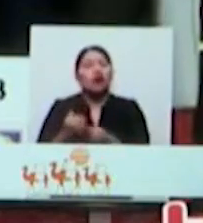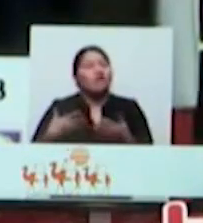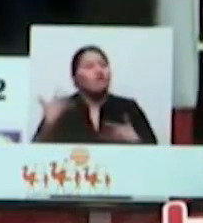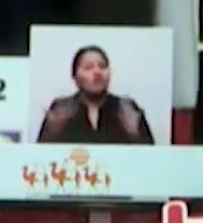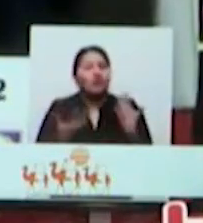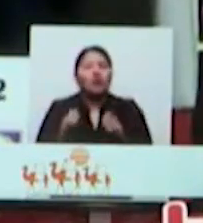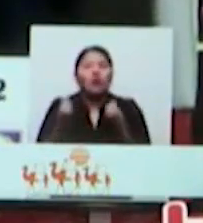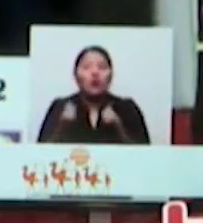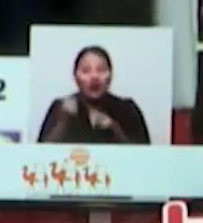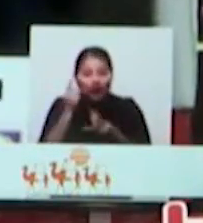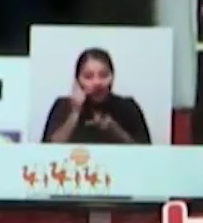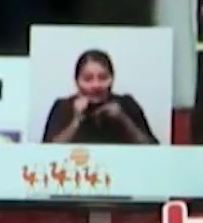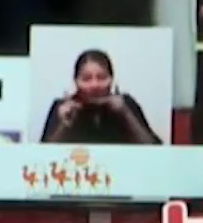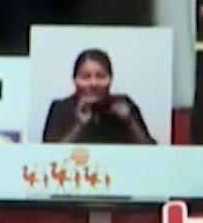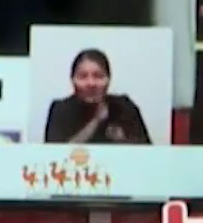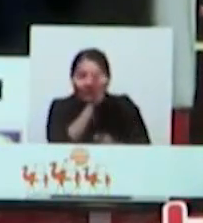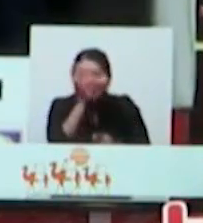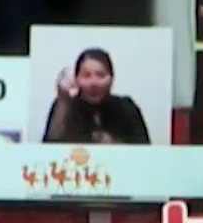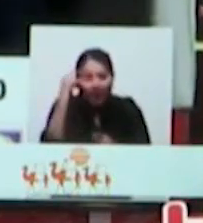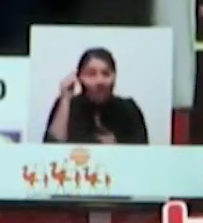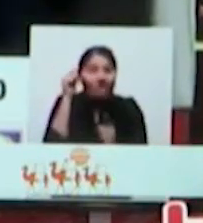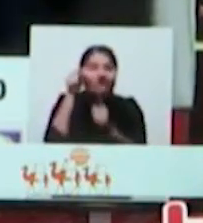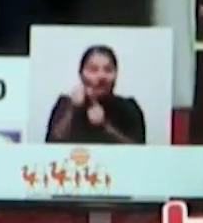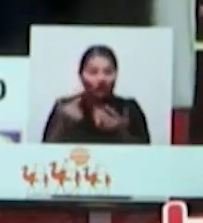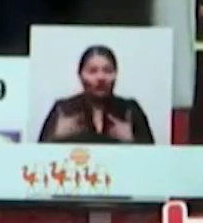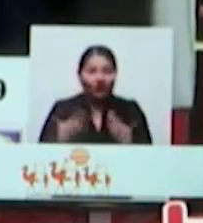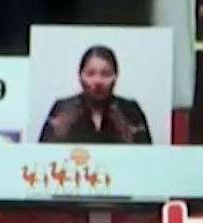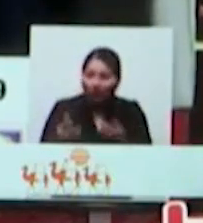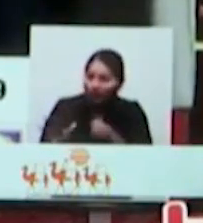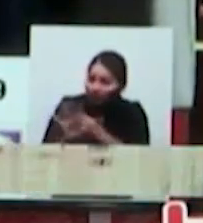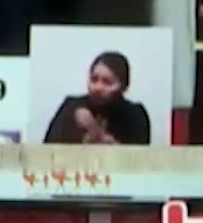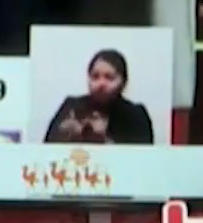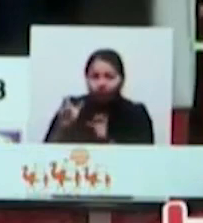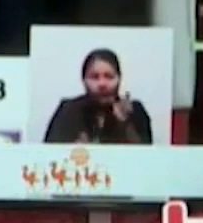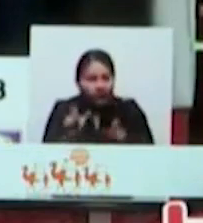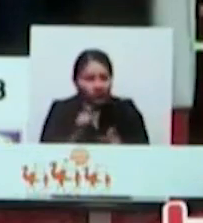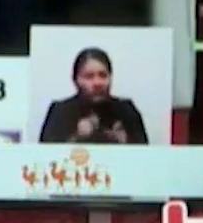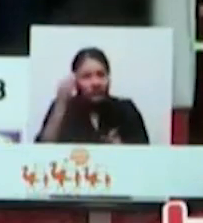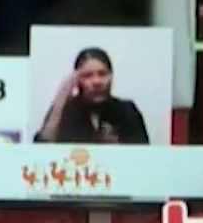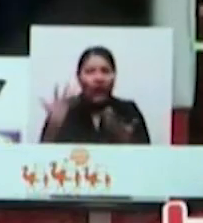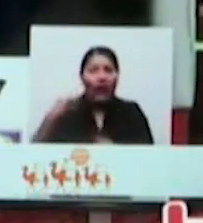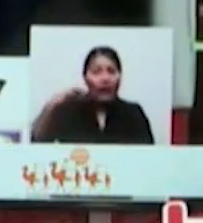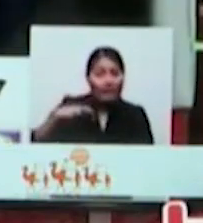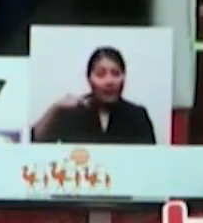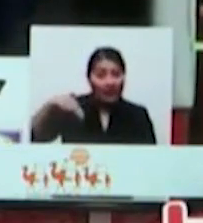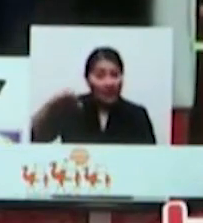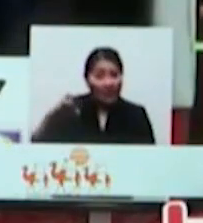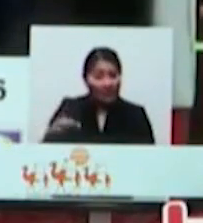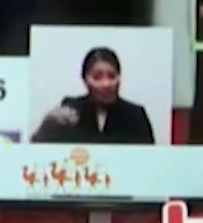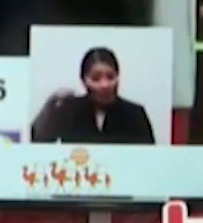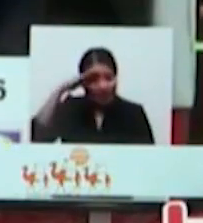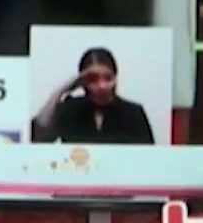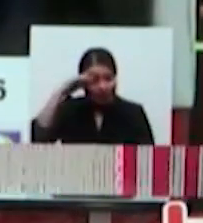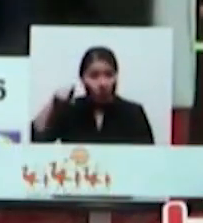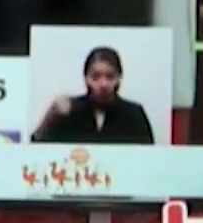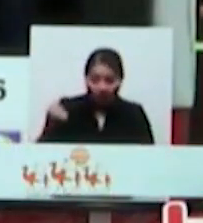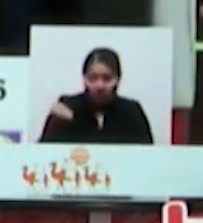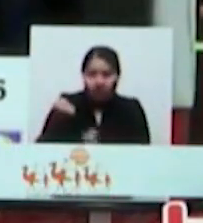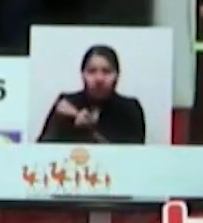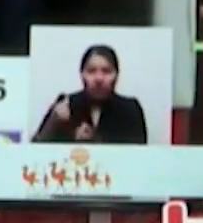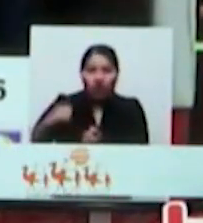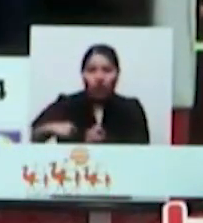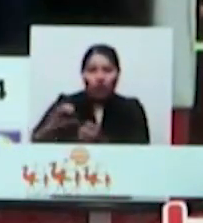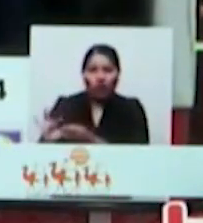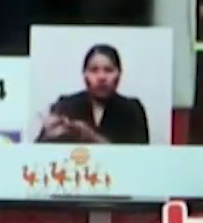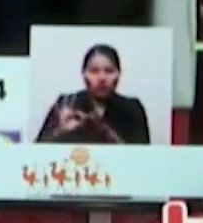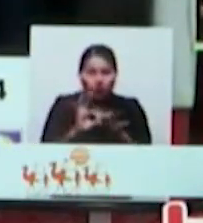debate, simplemente no estaba preparado para el debate. Si Urresti no pudo controlarse